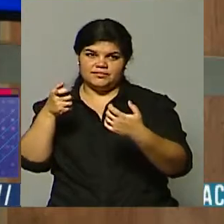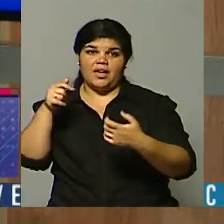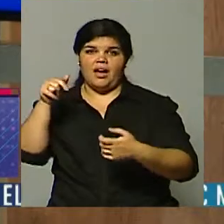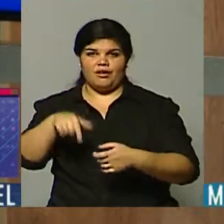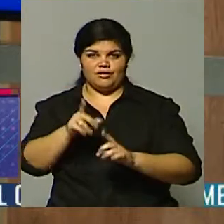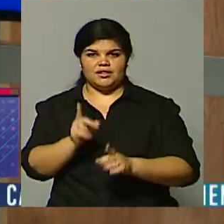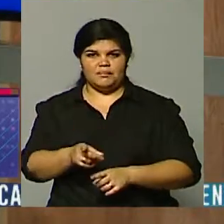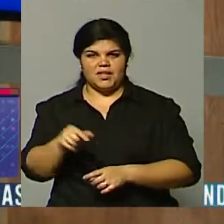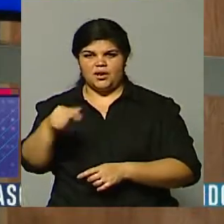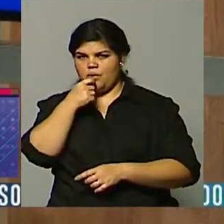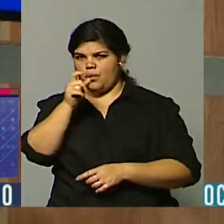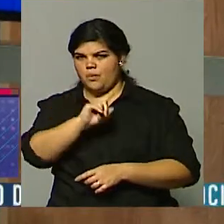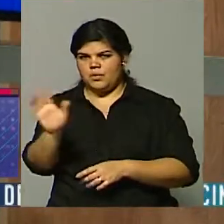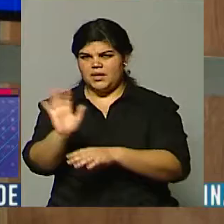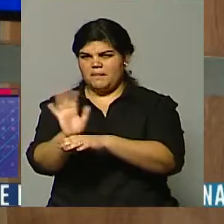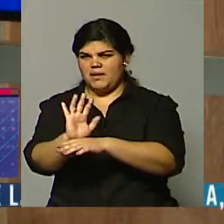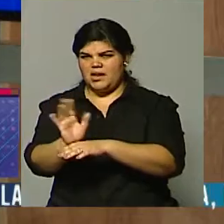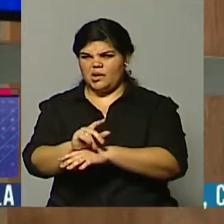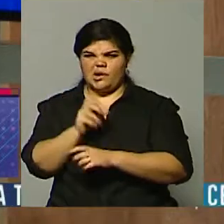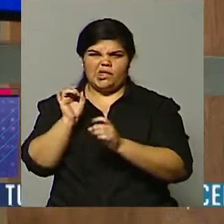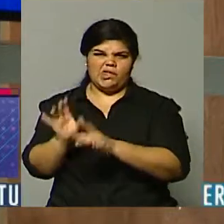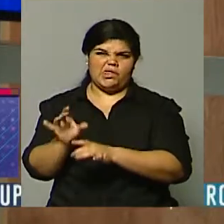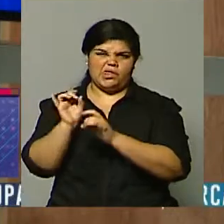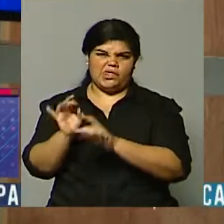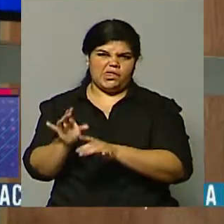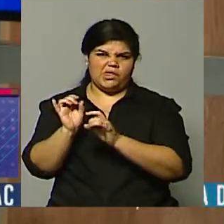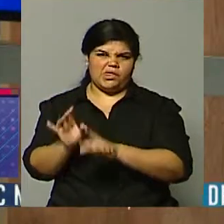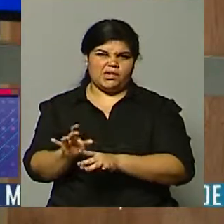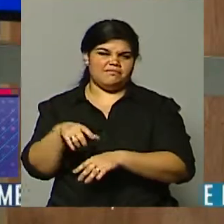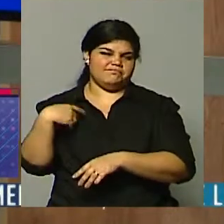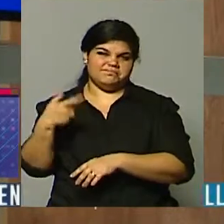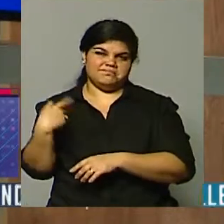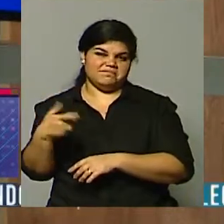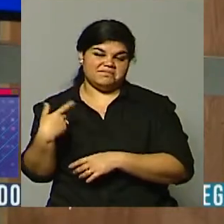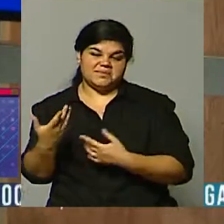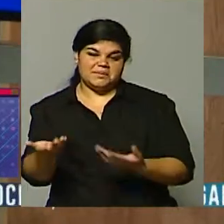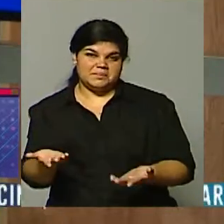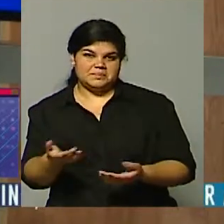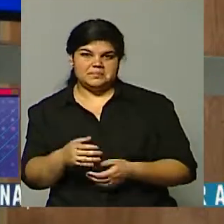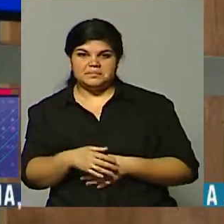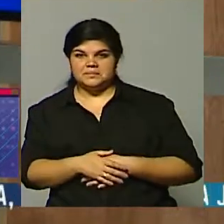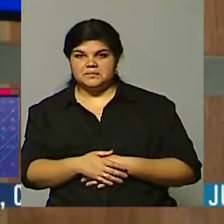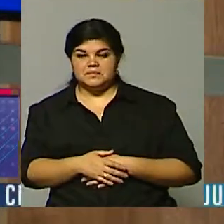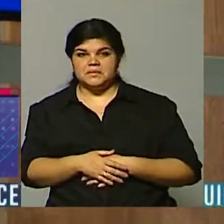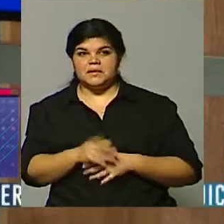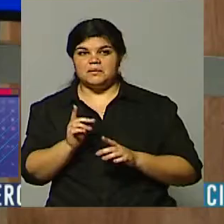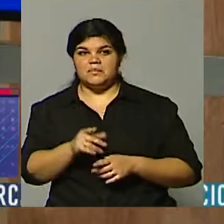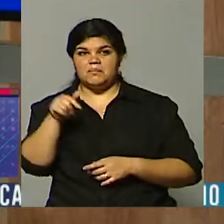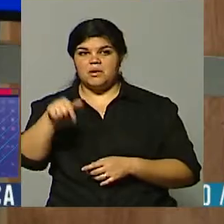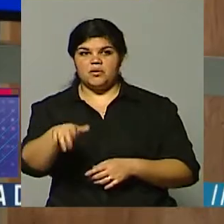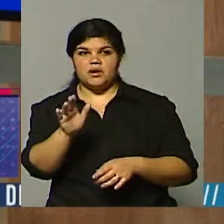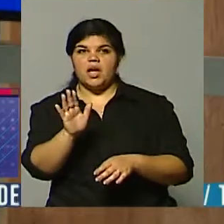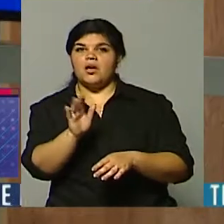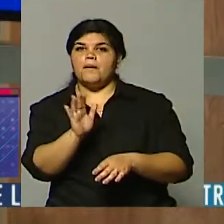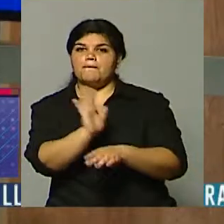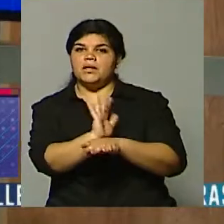un poco esta película, no le gustó la adaptación. Pero está pasando absolutamente todo lo contrario con Doctor